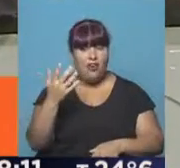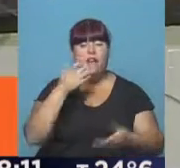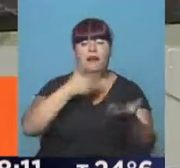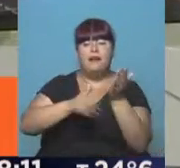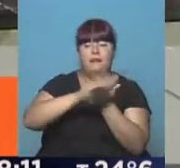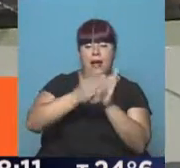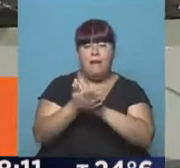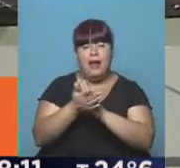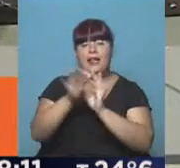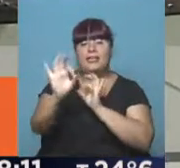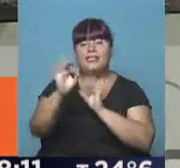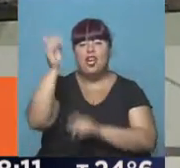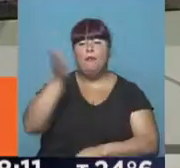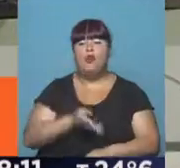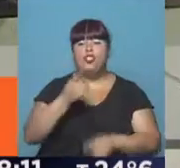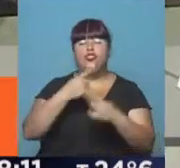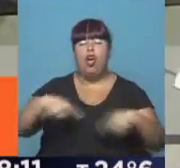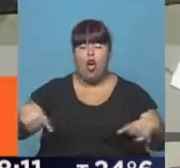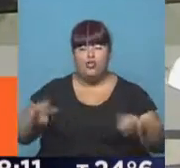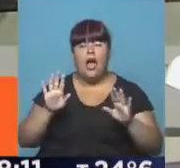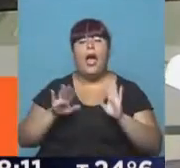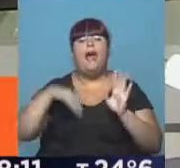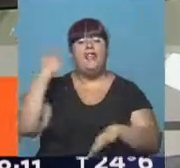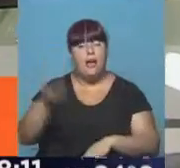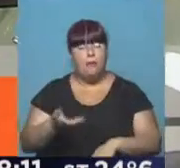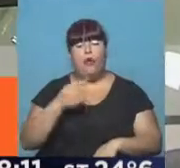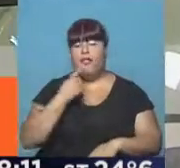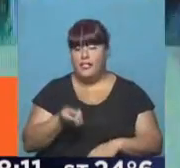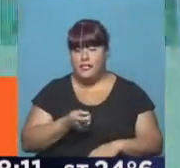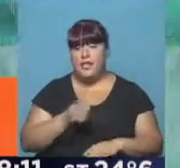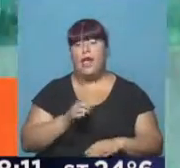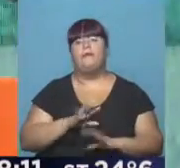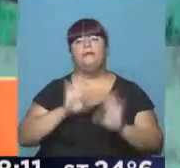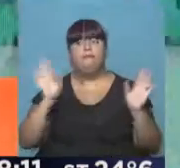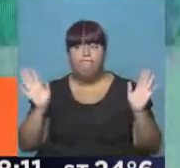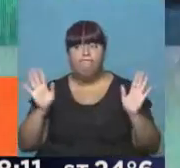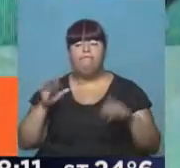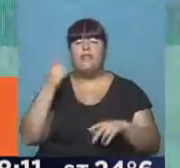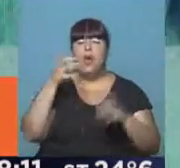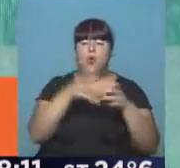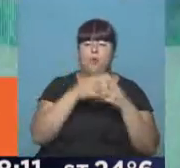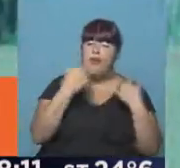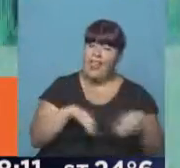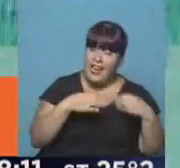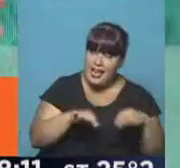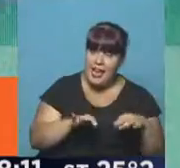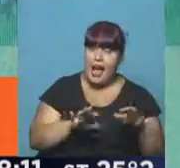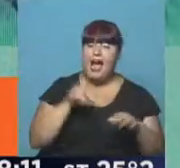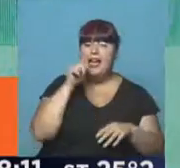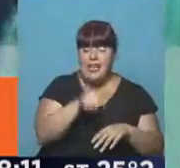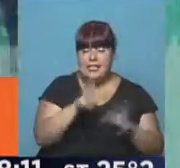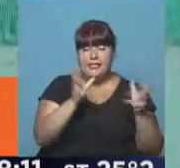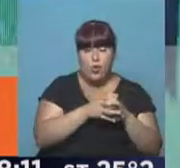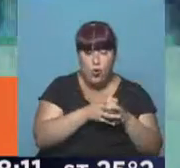contarán 60 productos pero después o sea otras ya nos dijeron miren tenemos sectores sensibles este